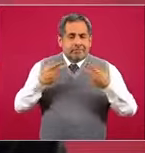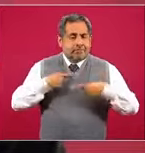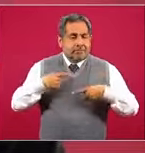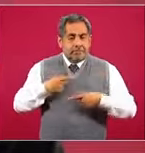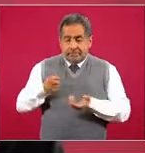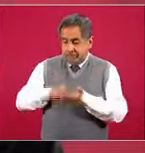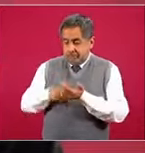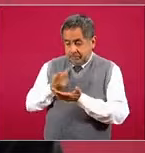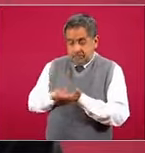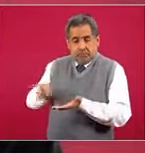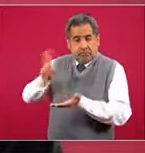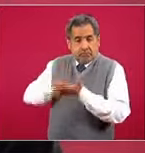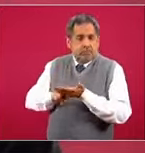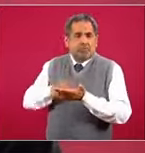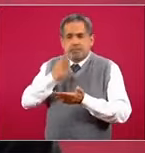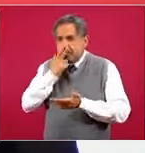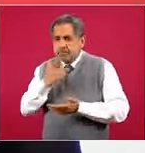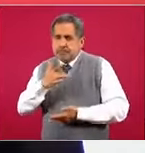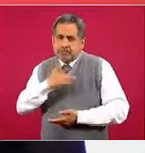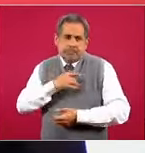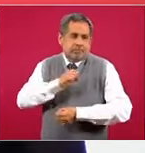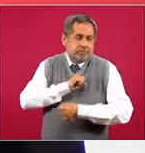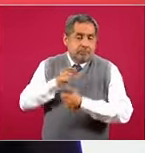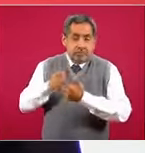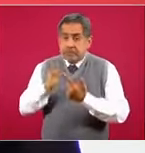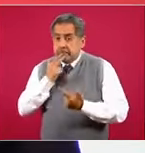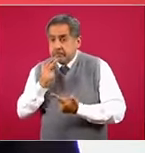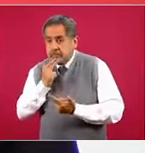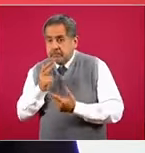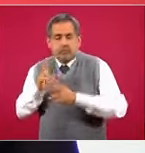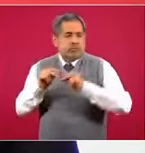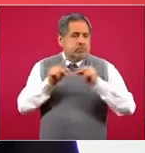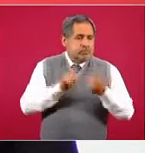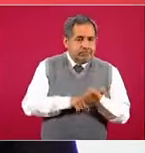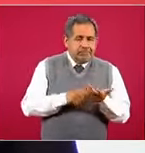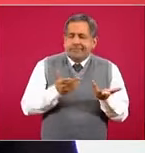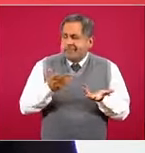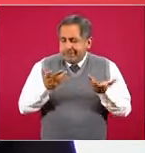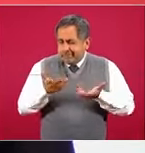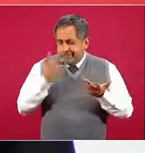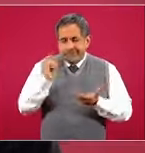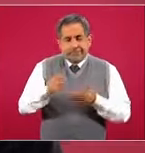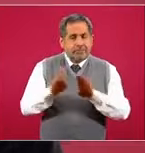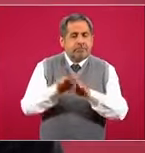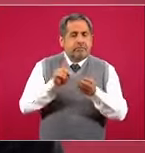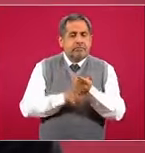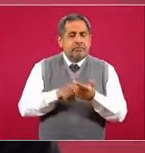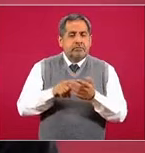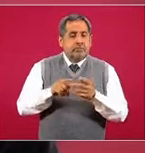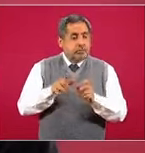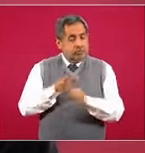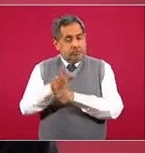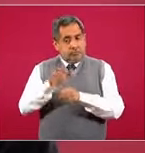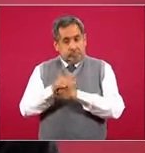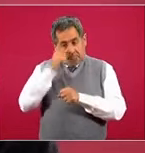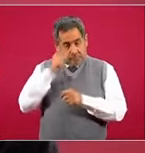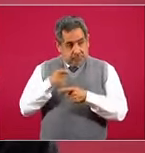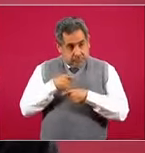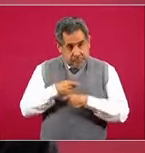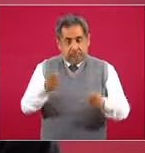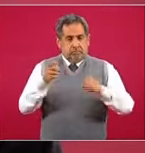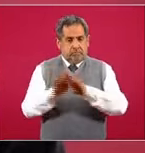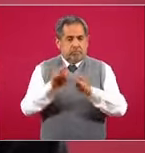de riesgo o con comorbilidades, si esta efectividad en su momento es suficiente para